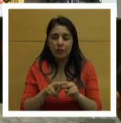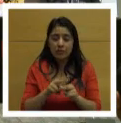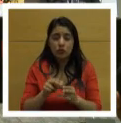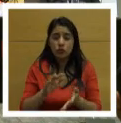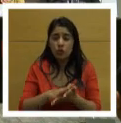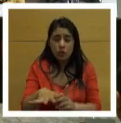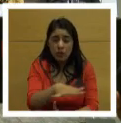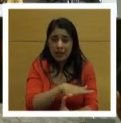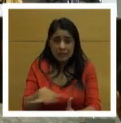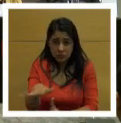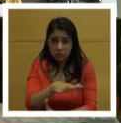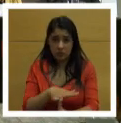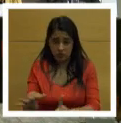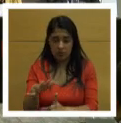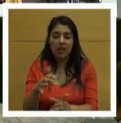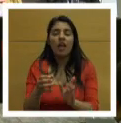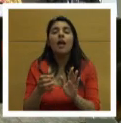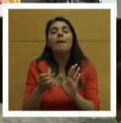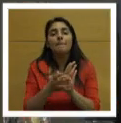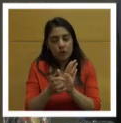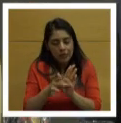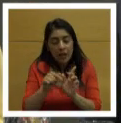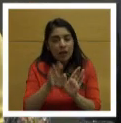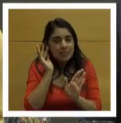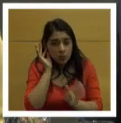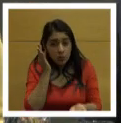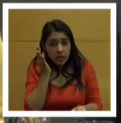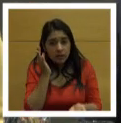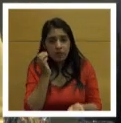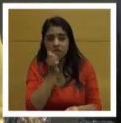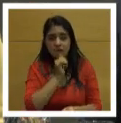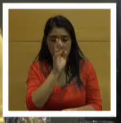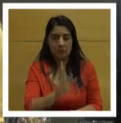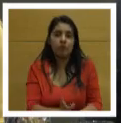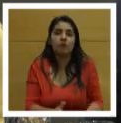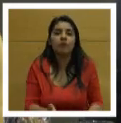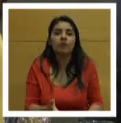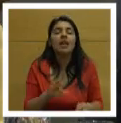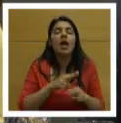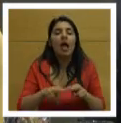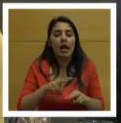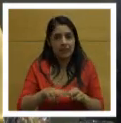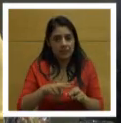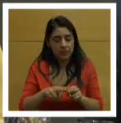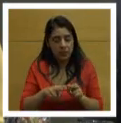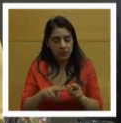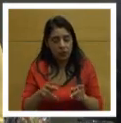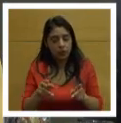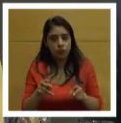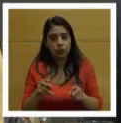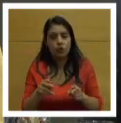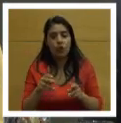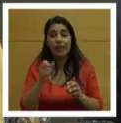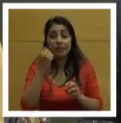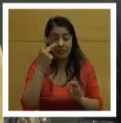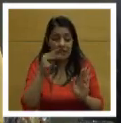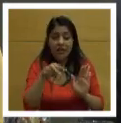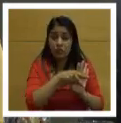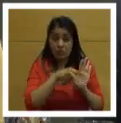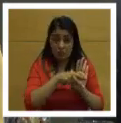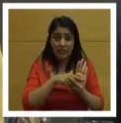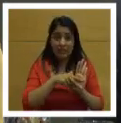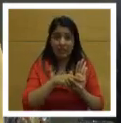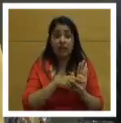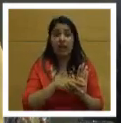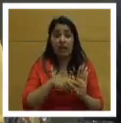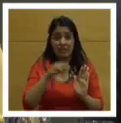habrían vulnerado, ¿no es cierto?, a esta mujer, haciendo un abordaje no solamente de la normativa nacional, sino que de la